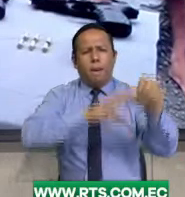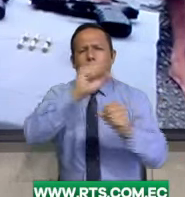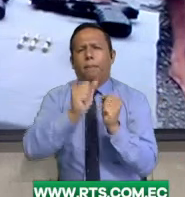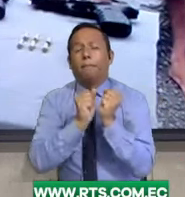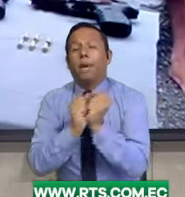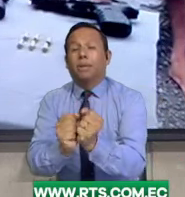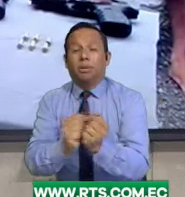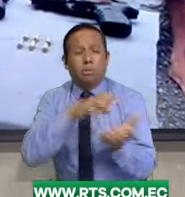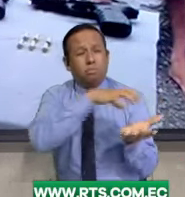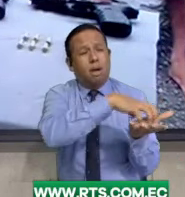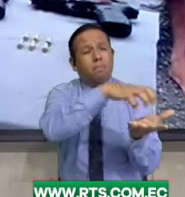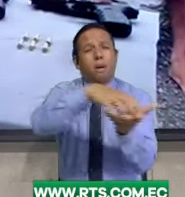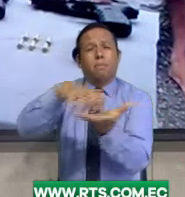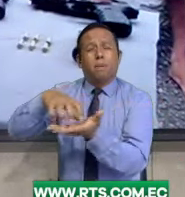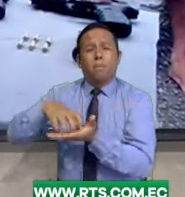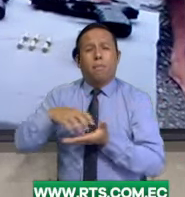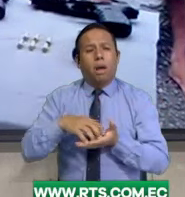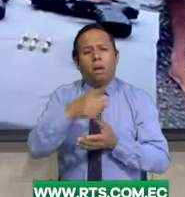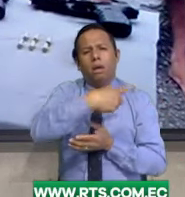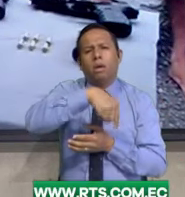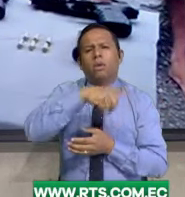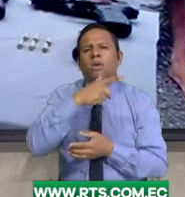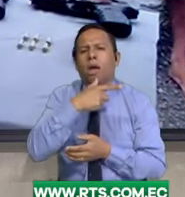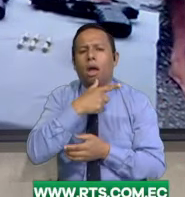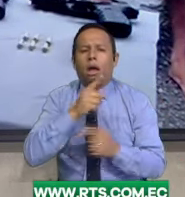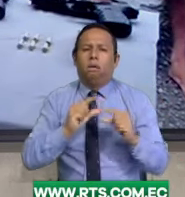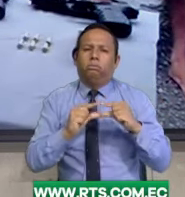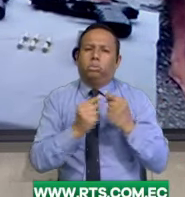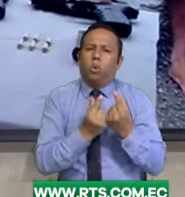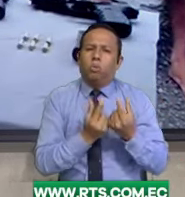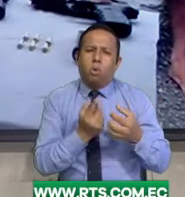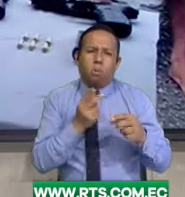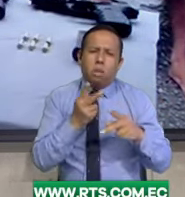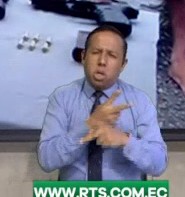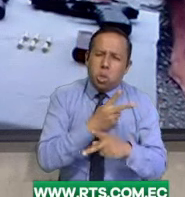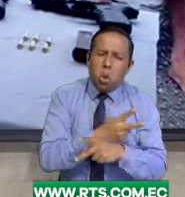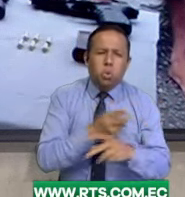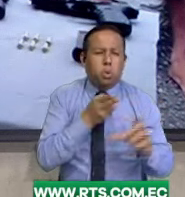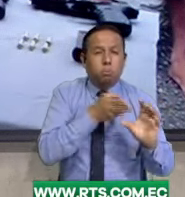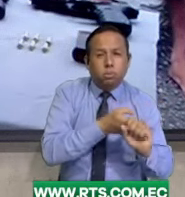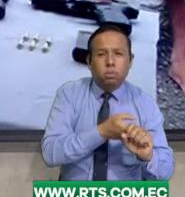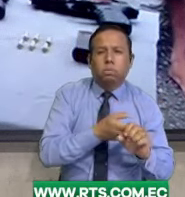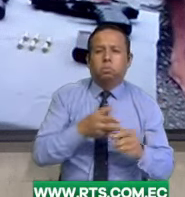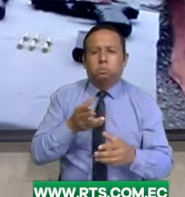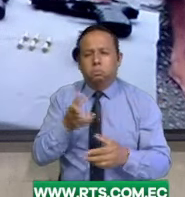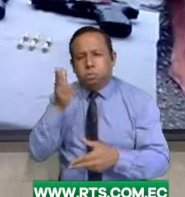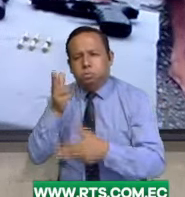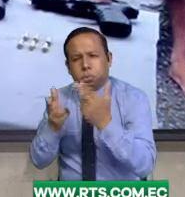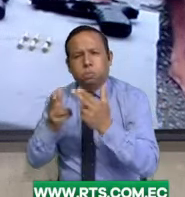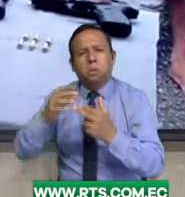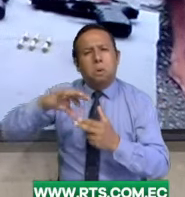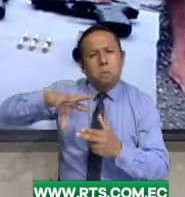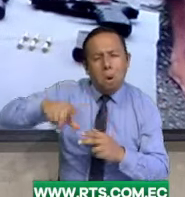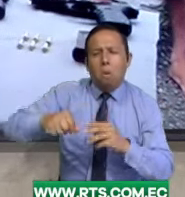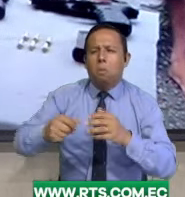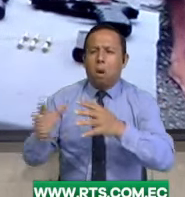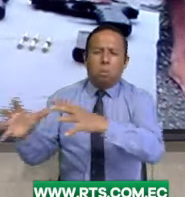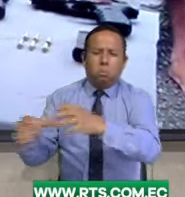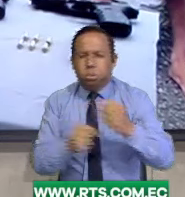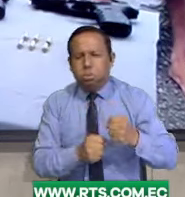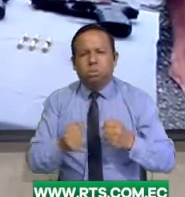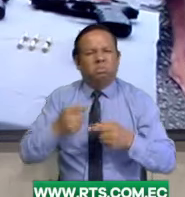Acciones se realizaron por su presunta vinculación a sicariatos, secuestros, tráfico de drogas, armas, robos y entre otros